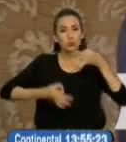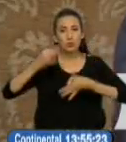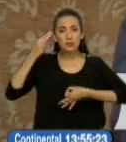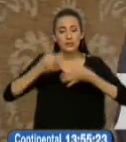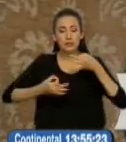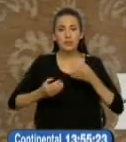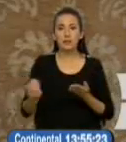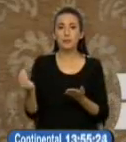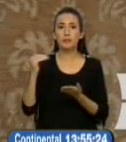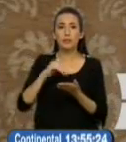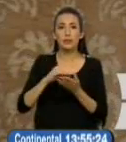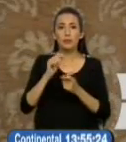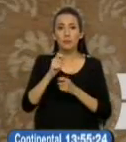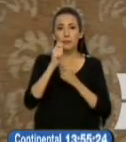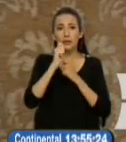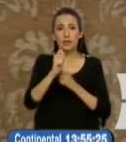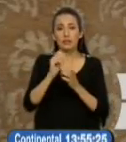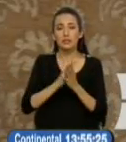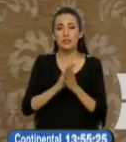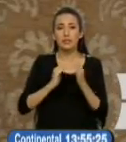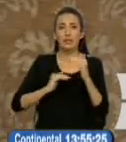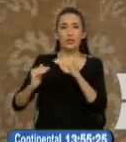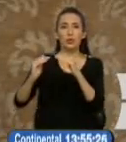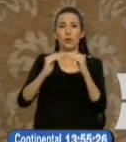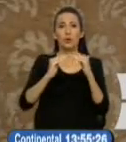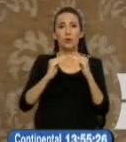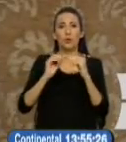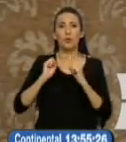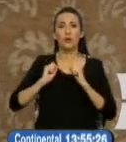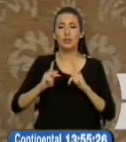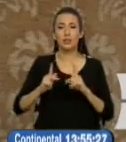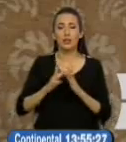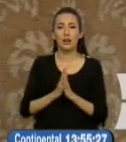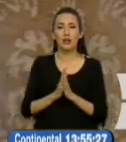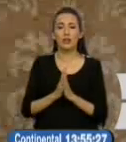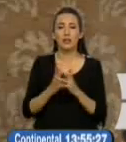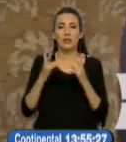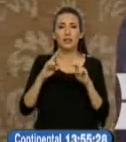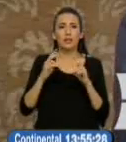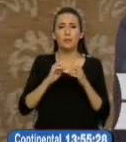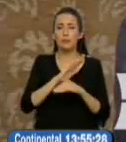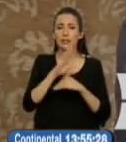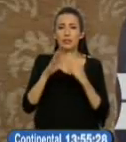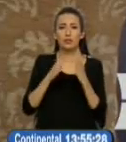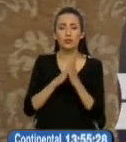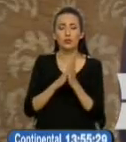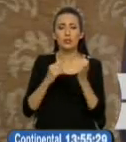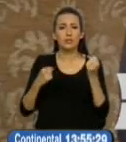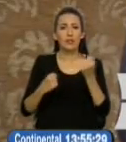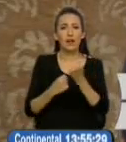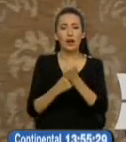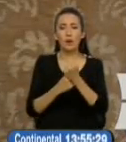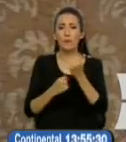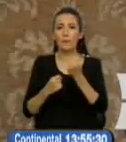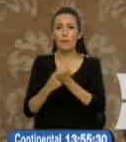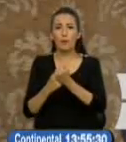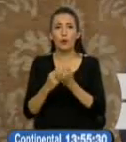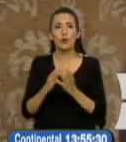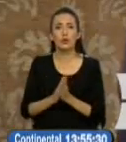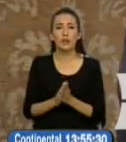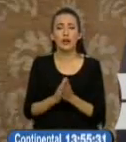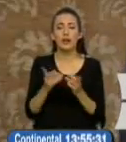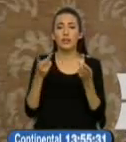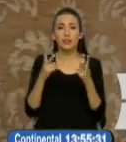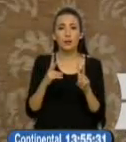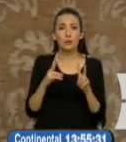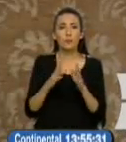de oportunidades, presencia de equidad, presencia de prosperidad. Y le aseguro que con esas presencias se asegura la